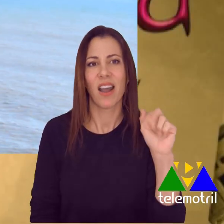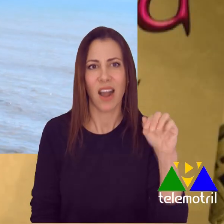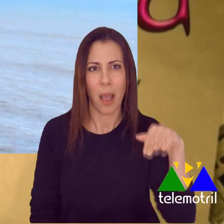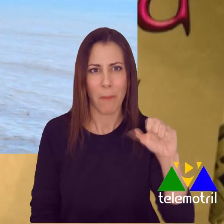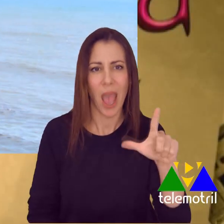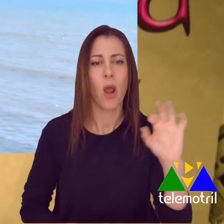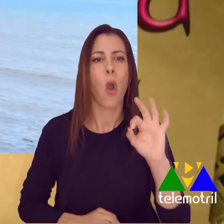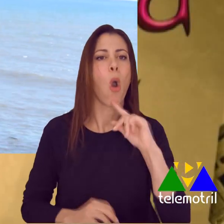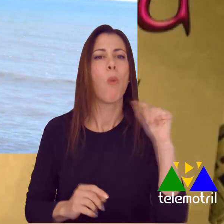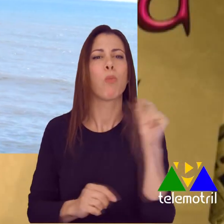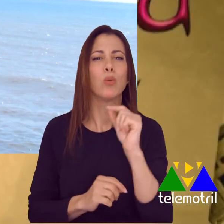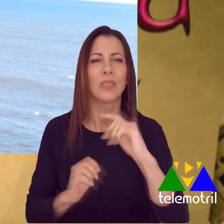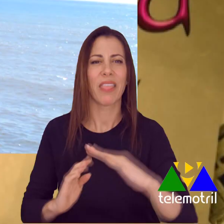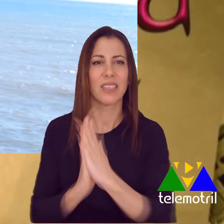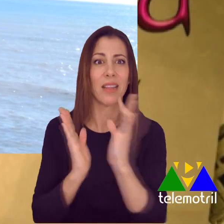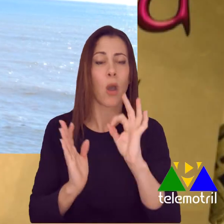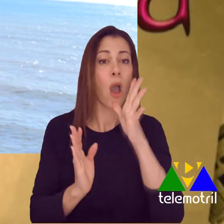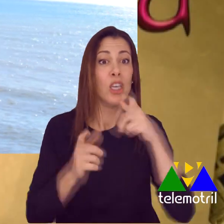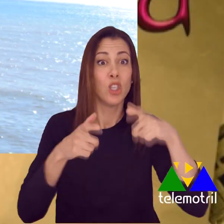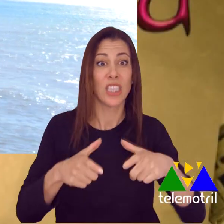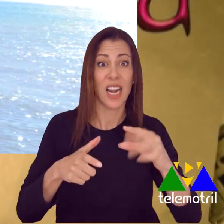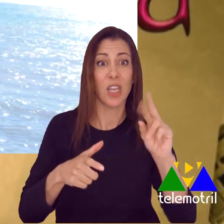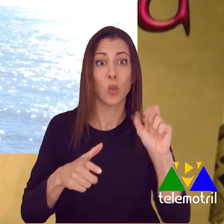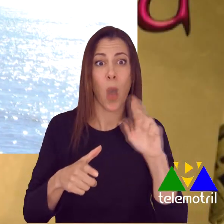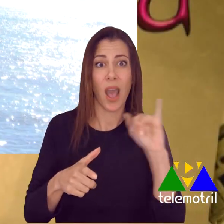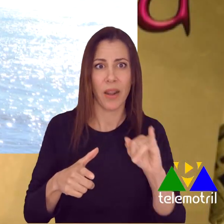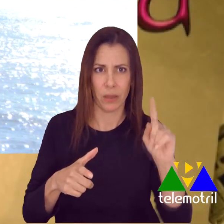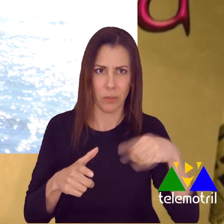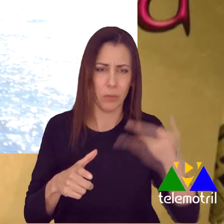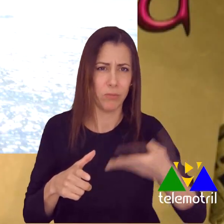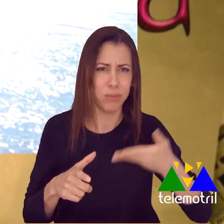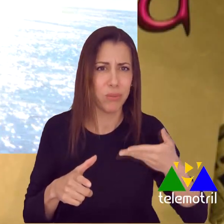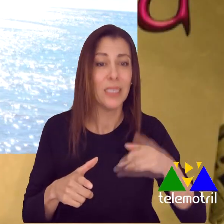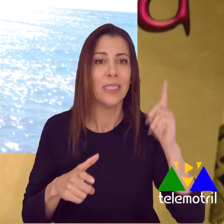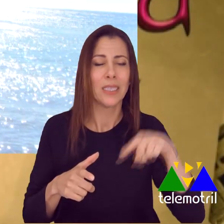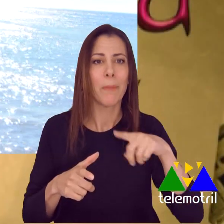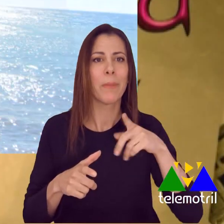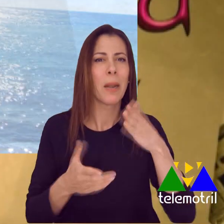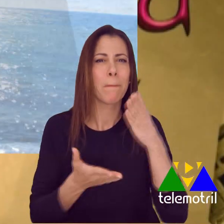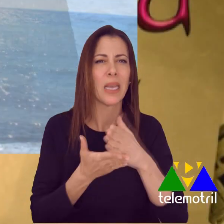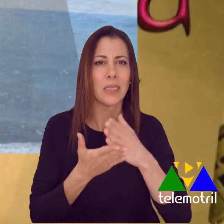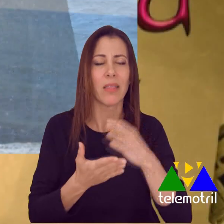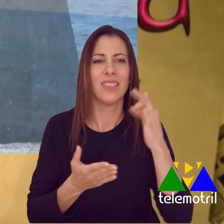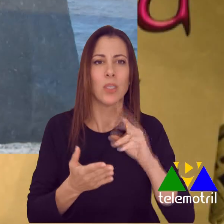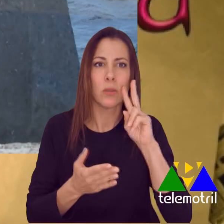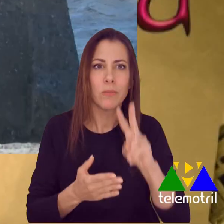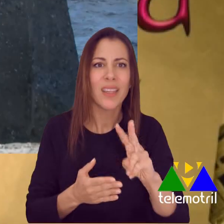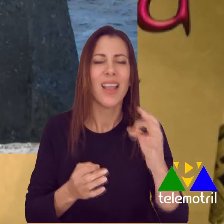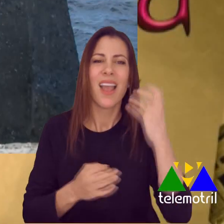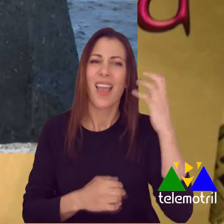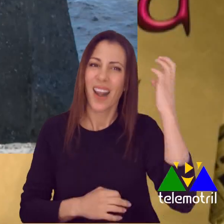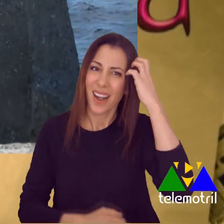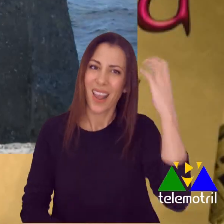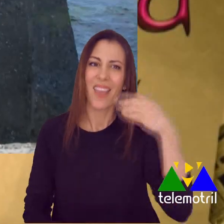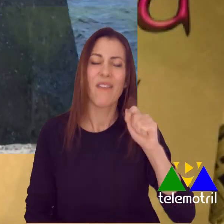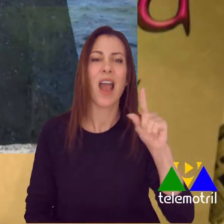del Santo, hablaremos de la Charca de Suárez, que también tiene su importancia. Lógicamente en mitad nos encontraremos al Rey Balduino y Fabiola, ¿no?